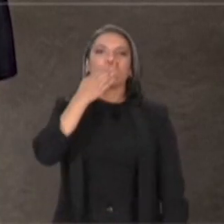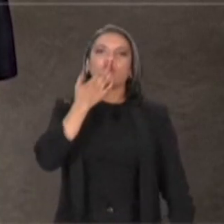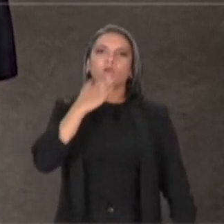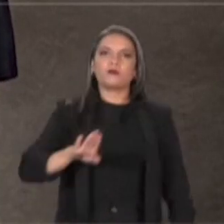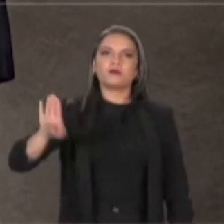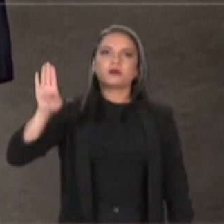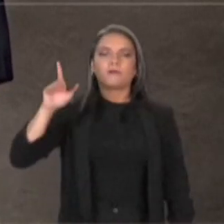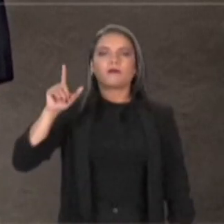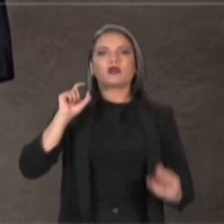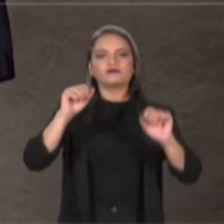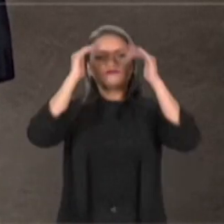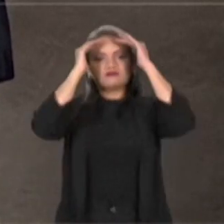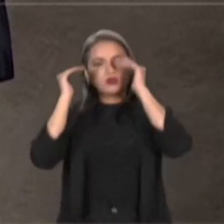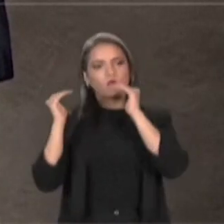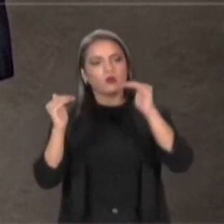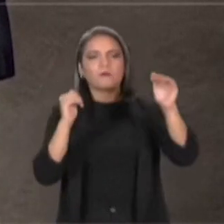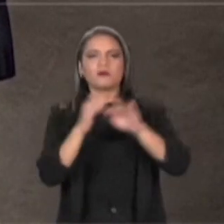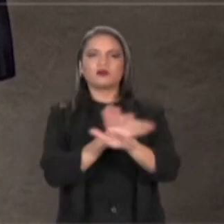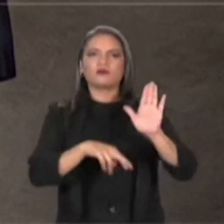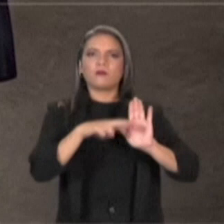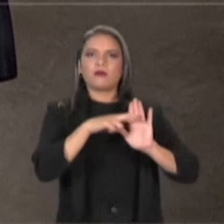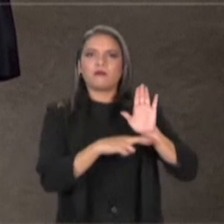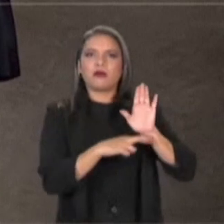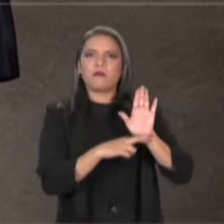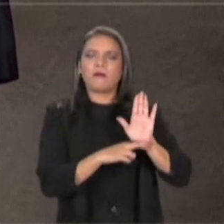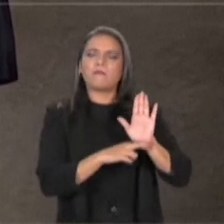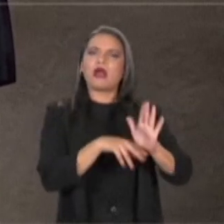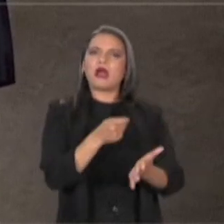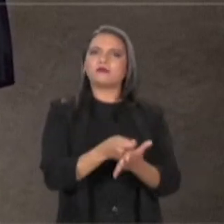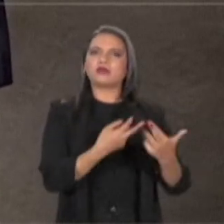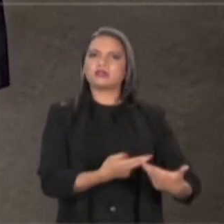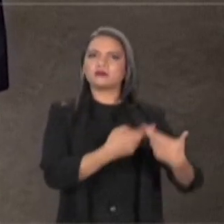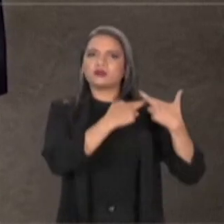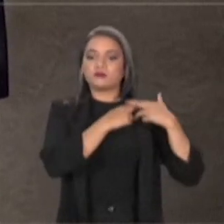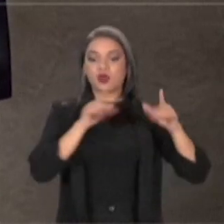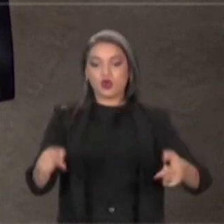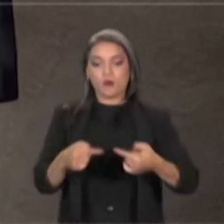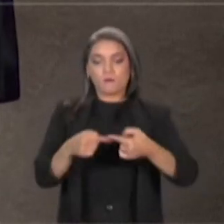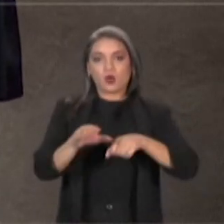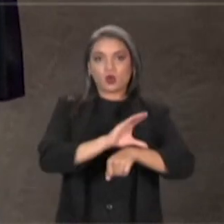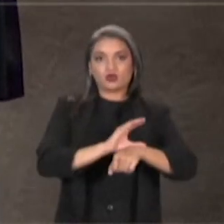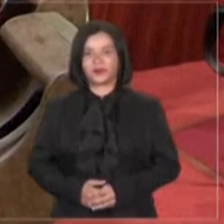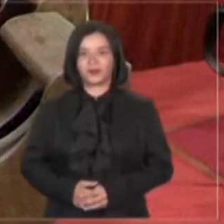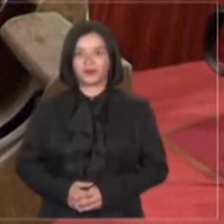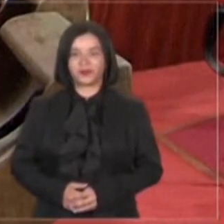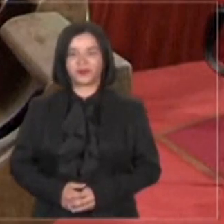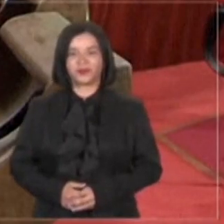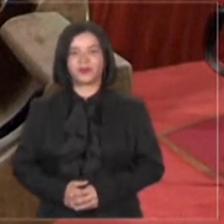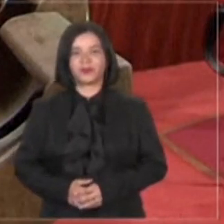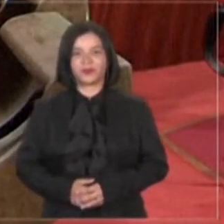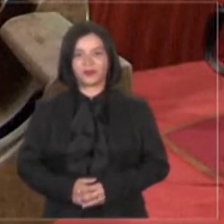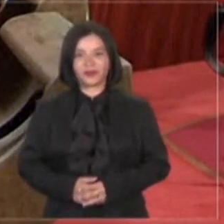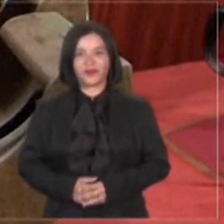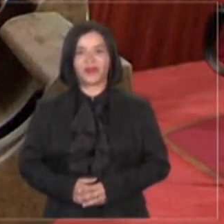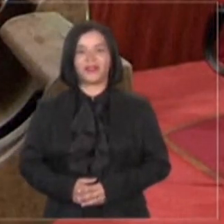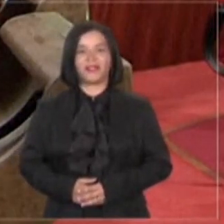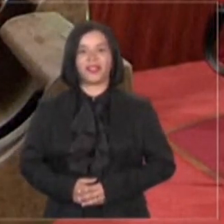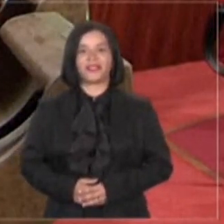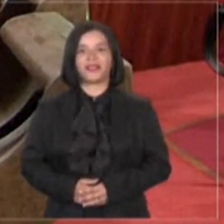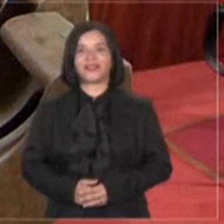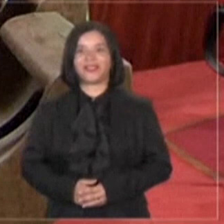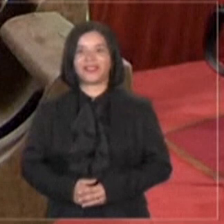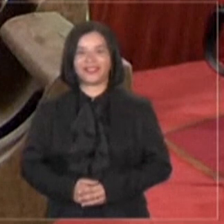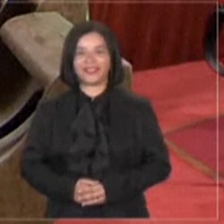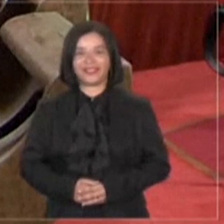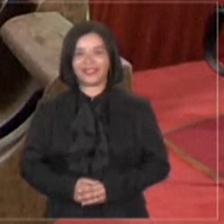digital de las plataformas es un ultraje tiránico contra la integridad de las democracias pero aseguró que durante su mandato las